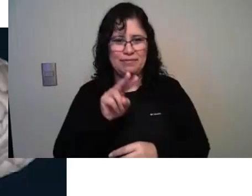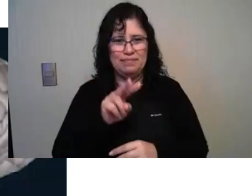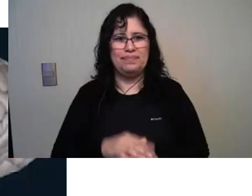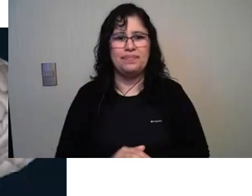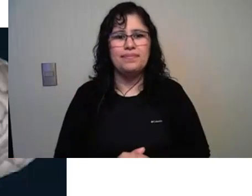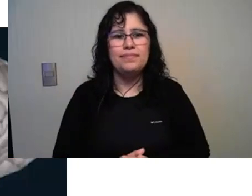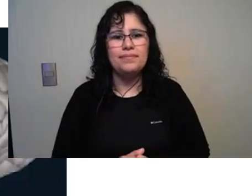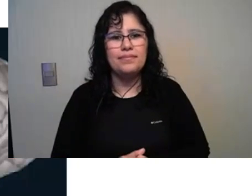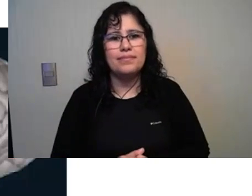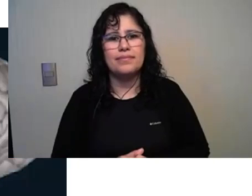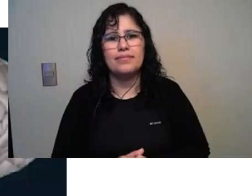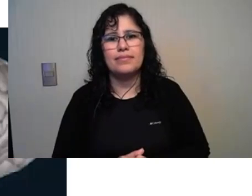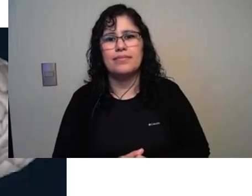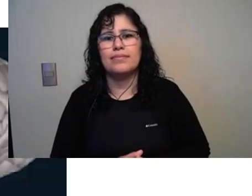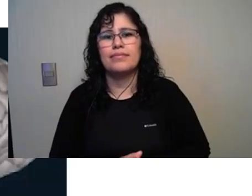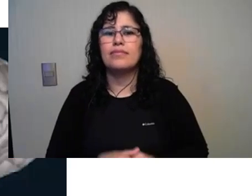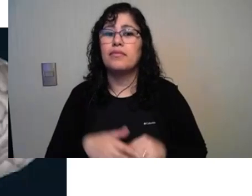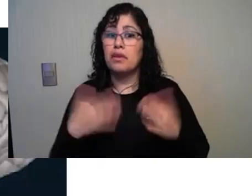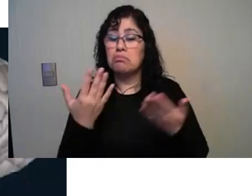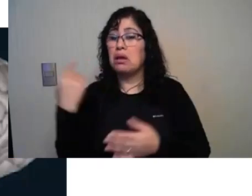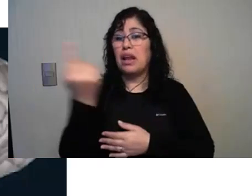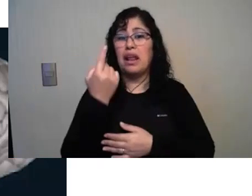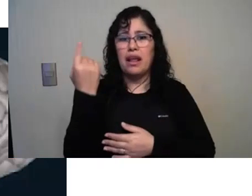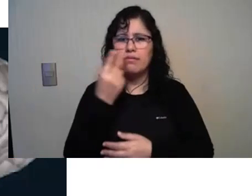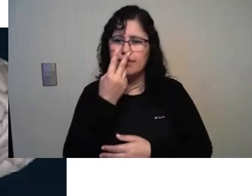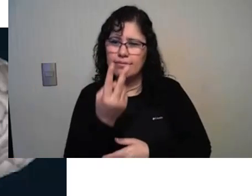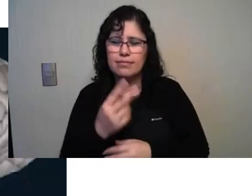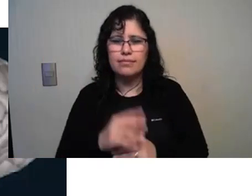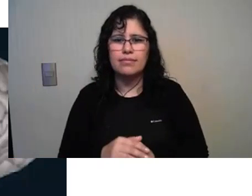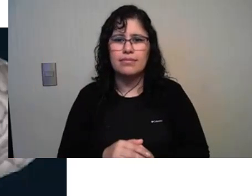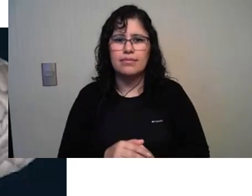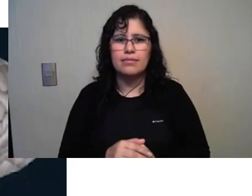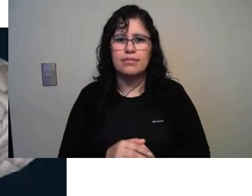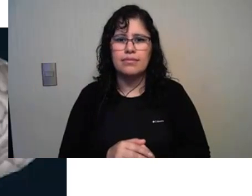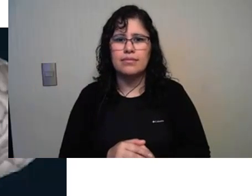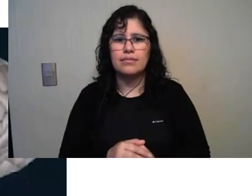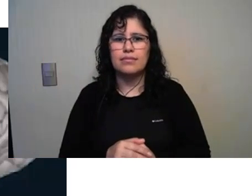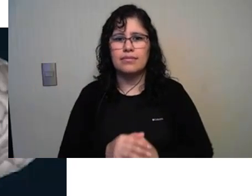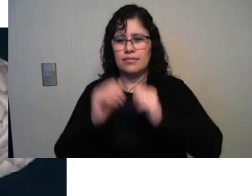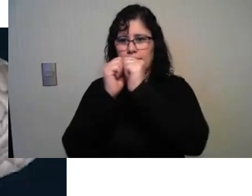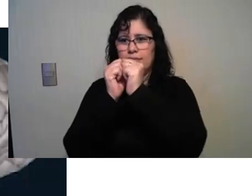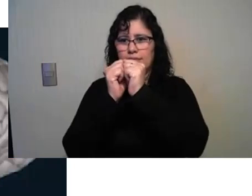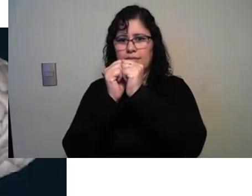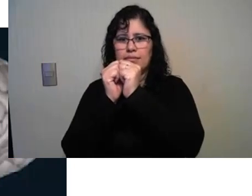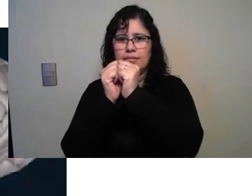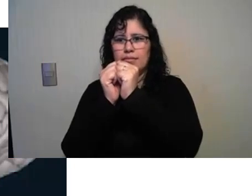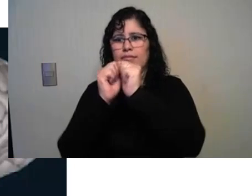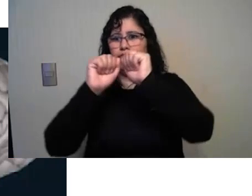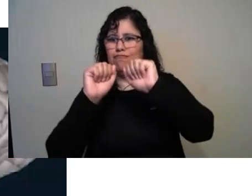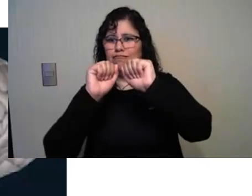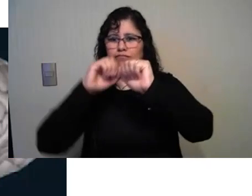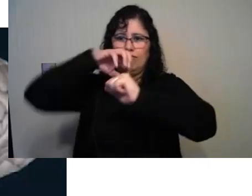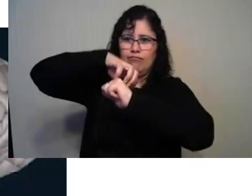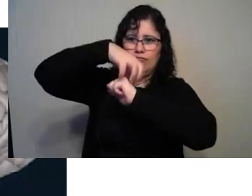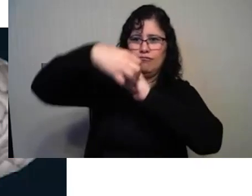En términos generales, ¿cierto? Lo que vamos a describir en los hemisferios cerebrales son lóbulos,